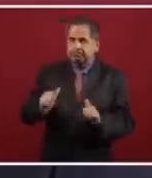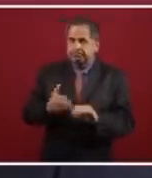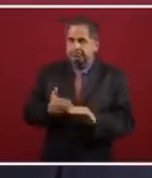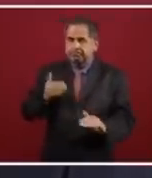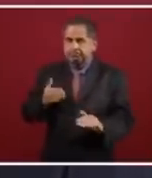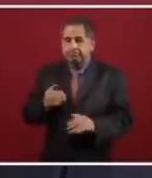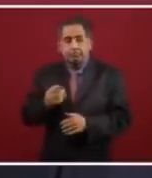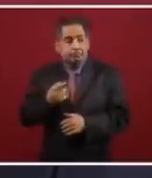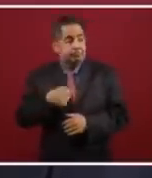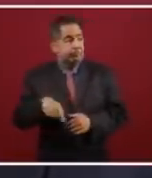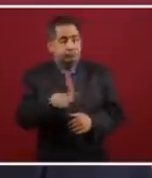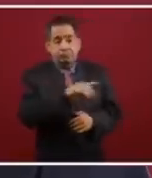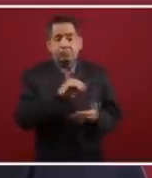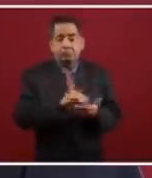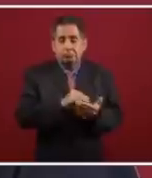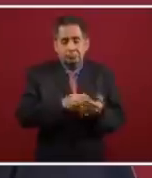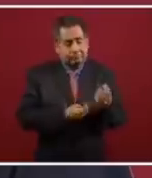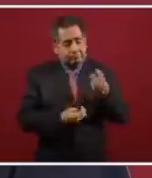críticas, todavía